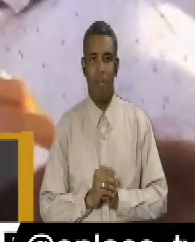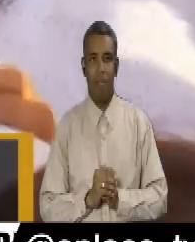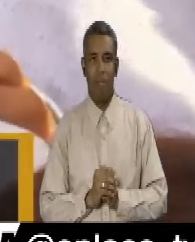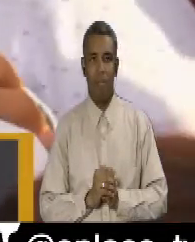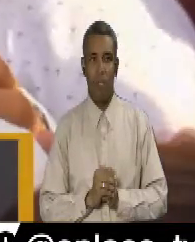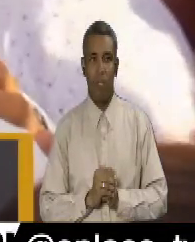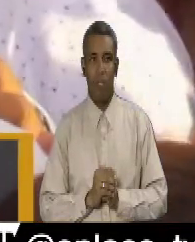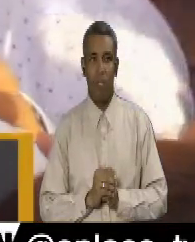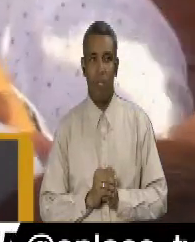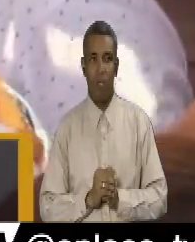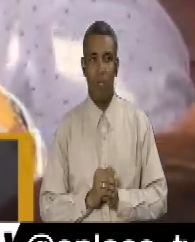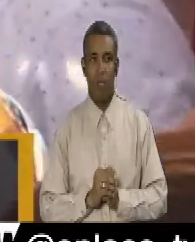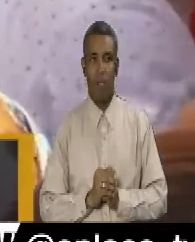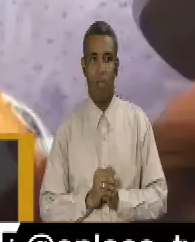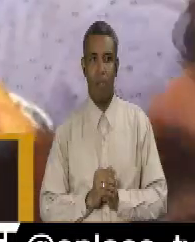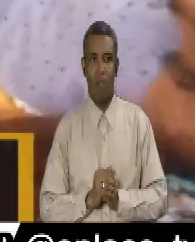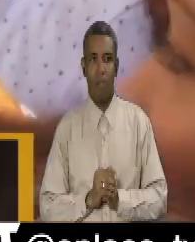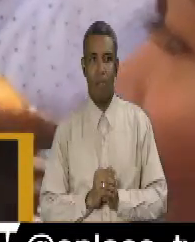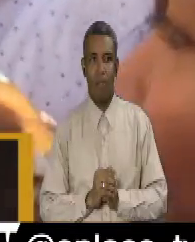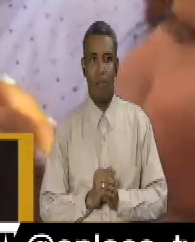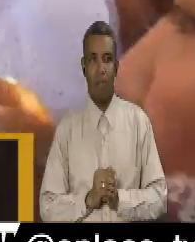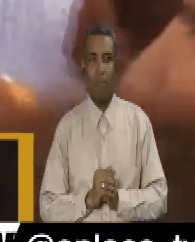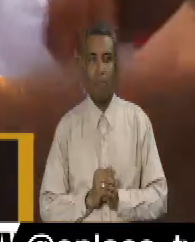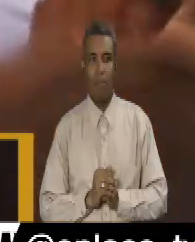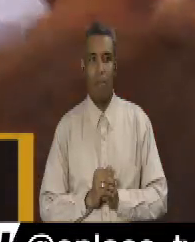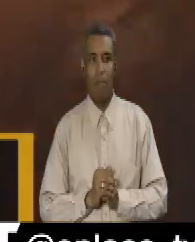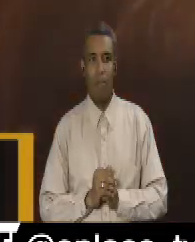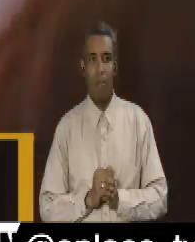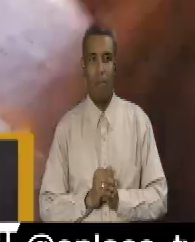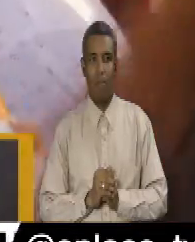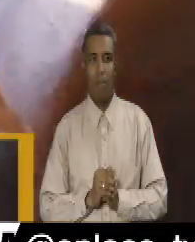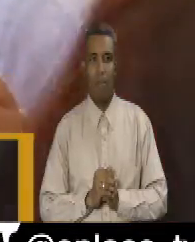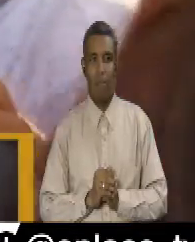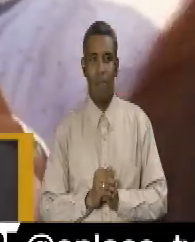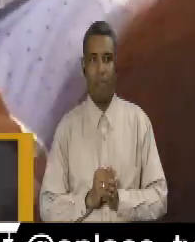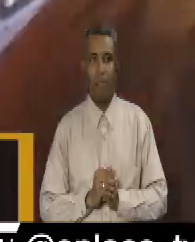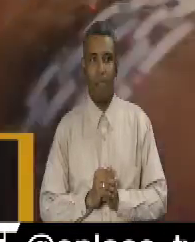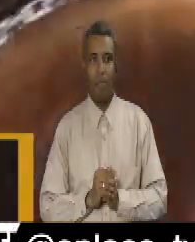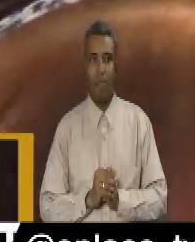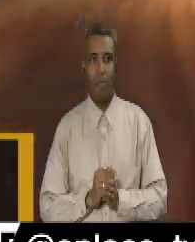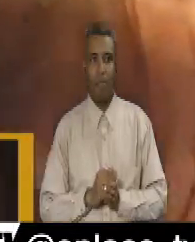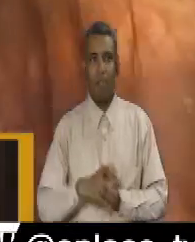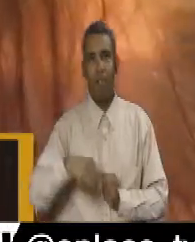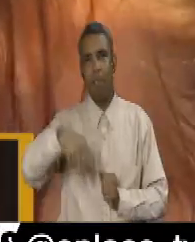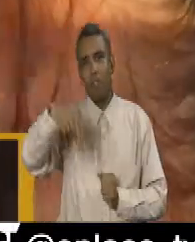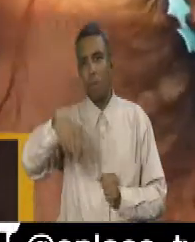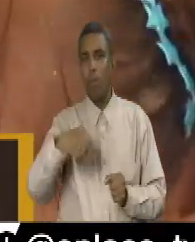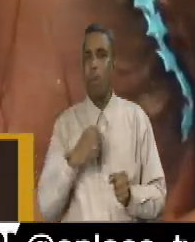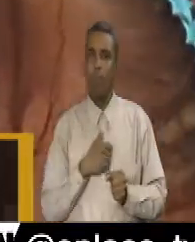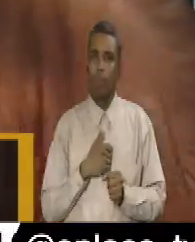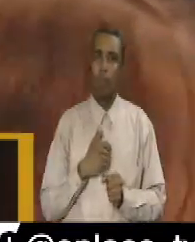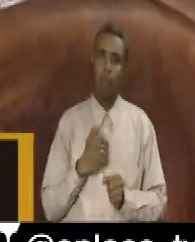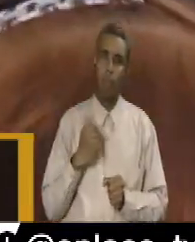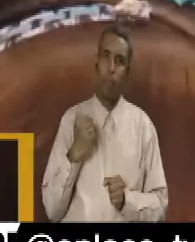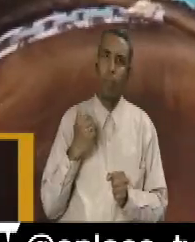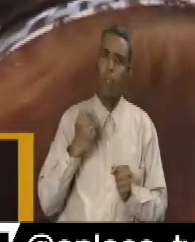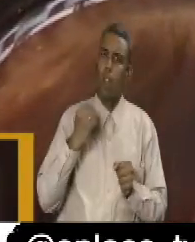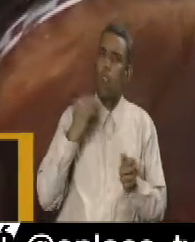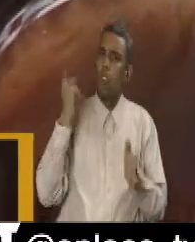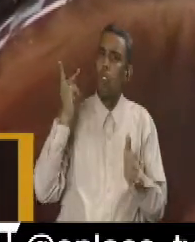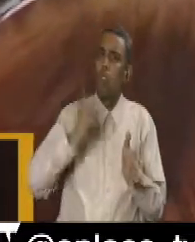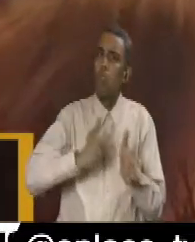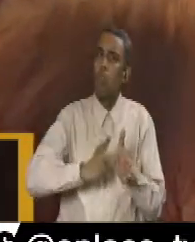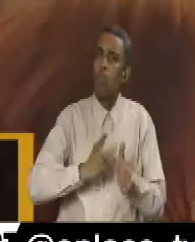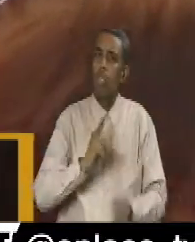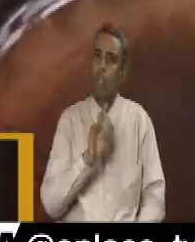A ver, hoy cumplo 2.440 días de estar injustamente